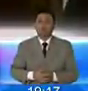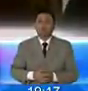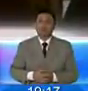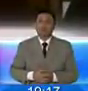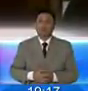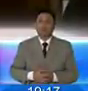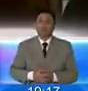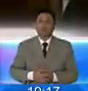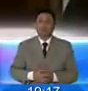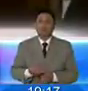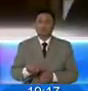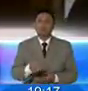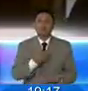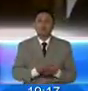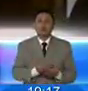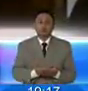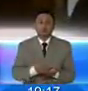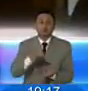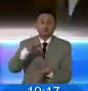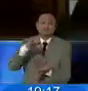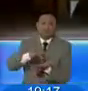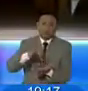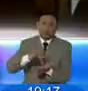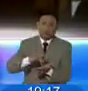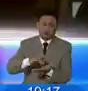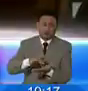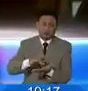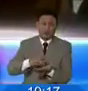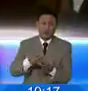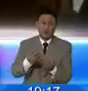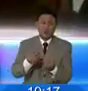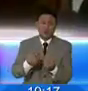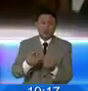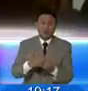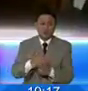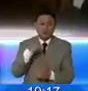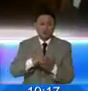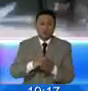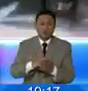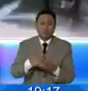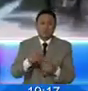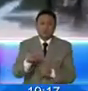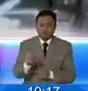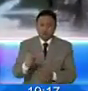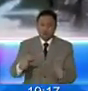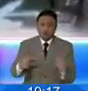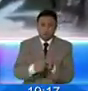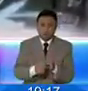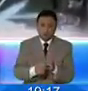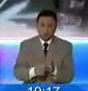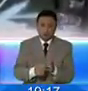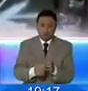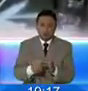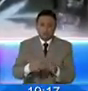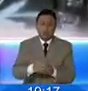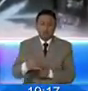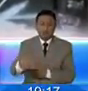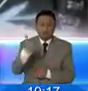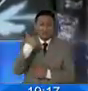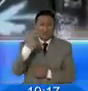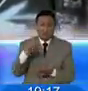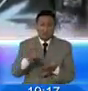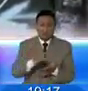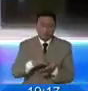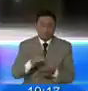Bueno, los indicios que hemos encontrado son CDs, bastantes medios magnéticos como memorias, hemos encontrado teléfonos